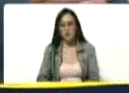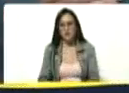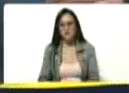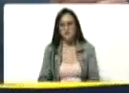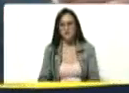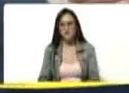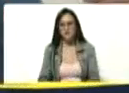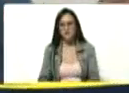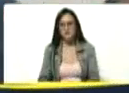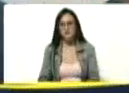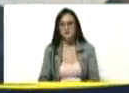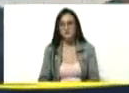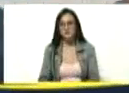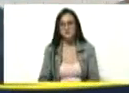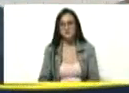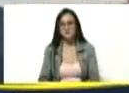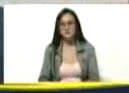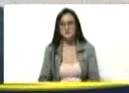encuentran